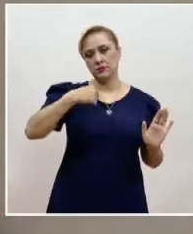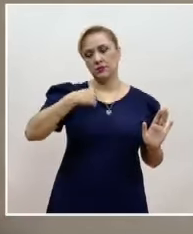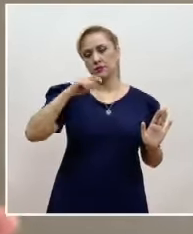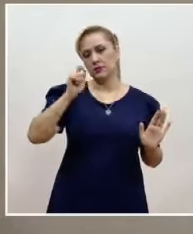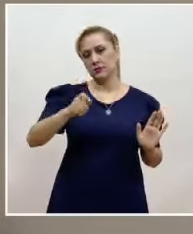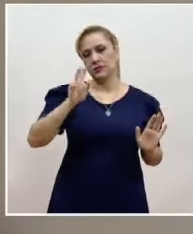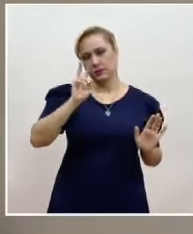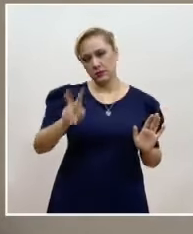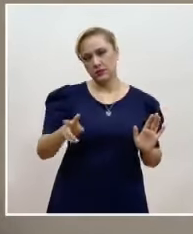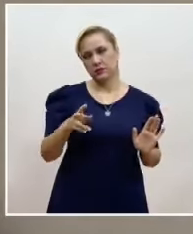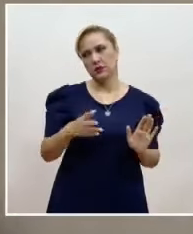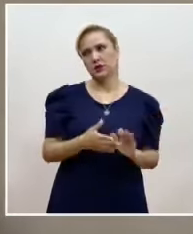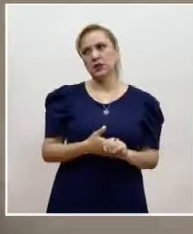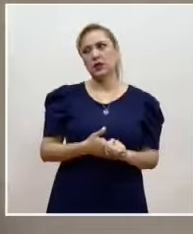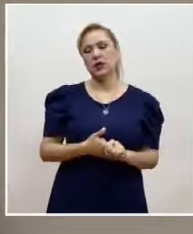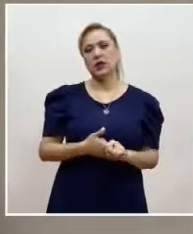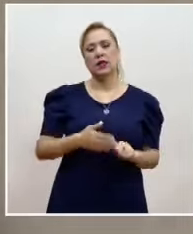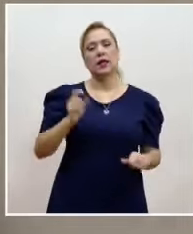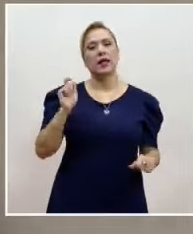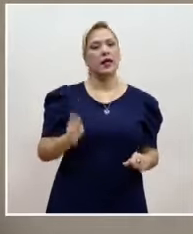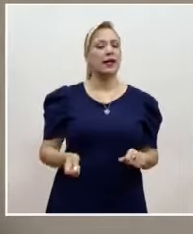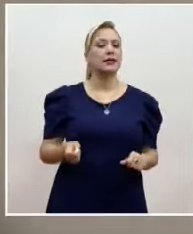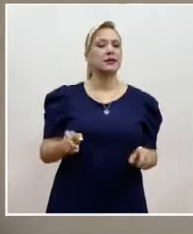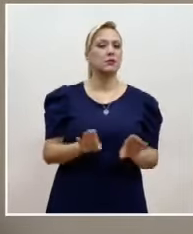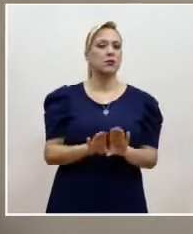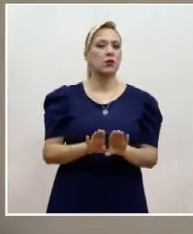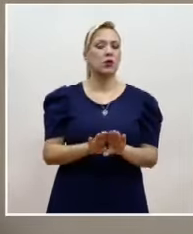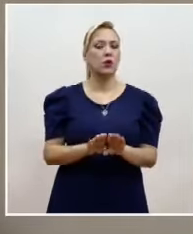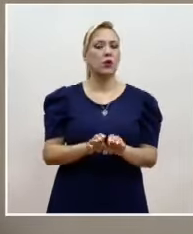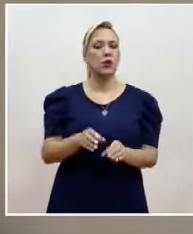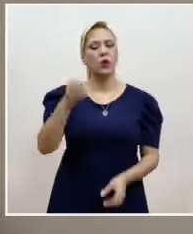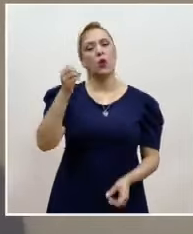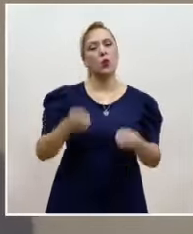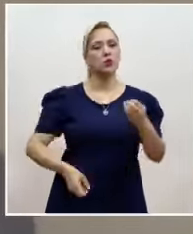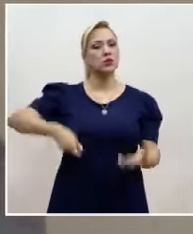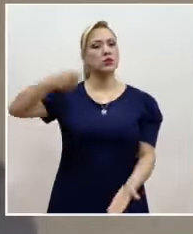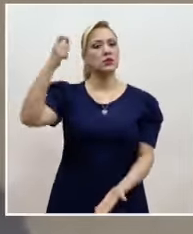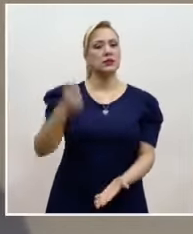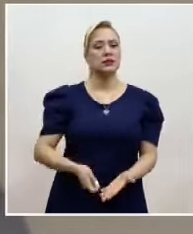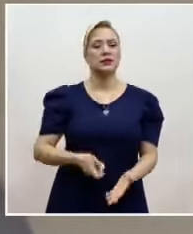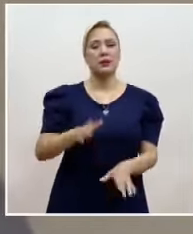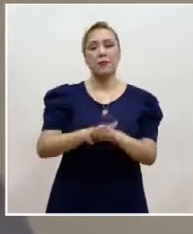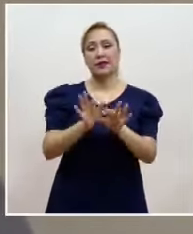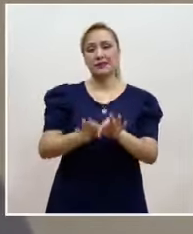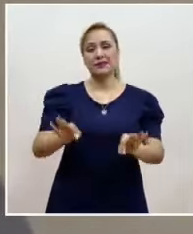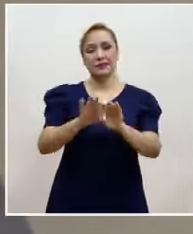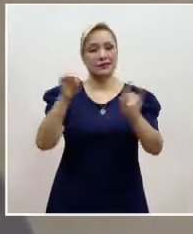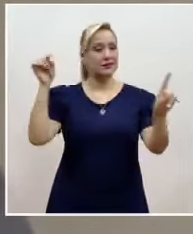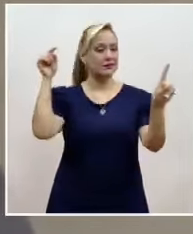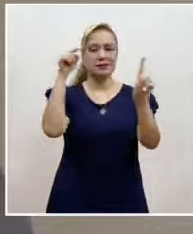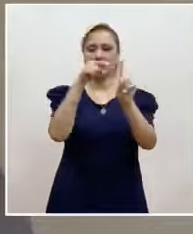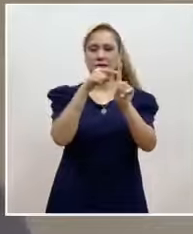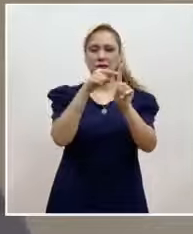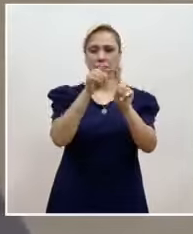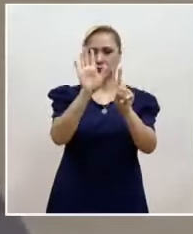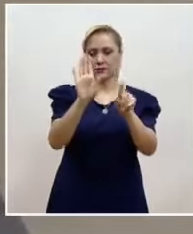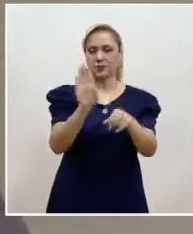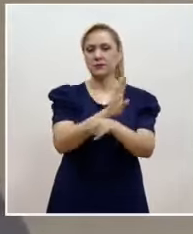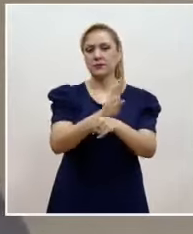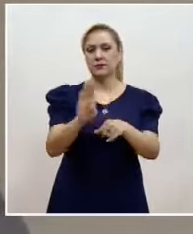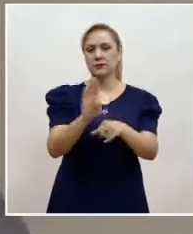hemos utilizado la justicia sustantiva, ¿no? Porque claro, lo que implica, los